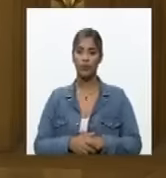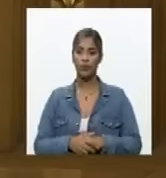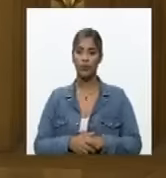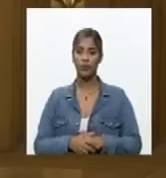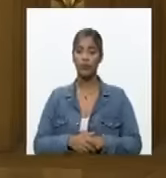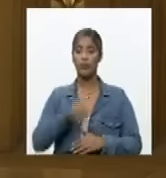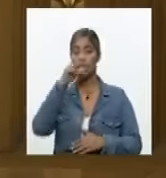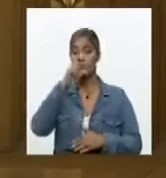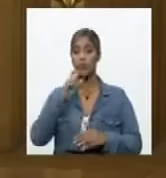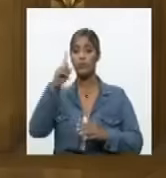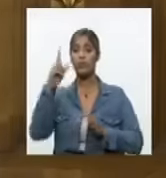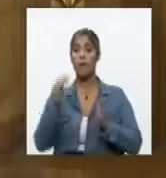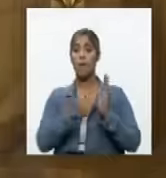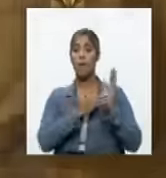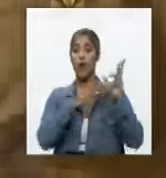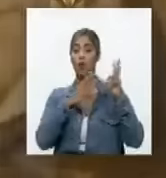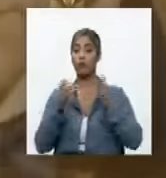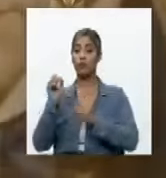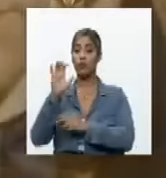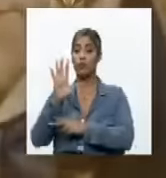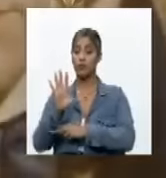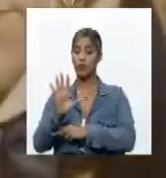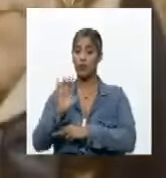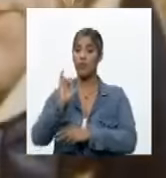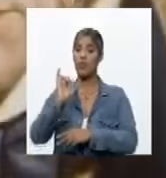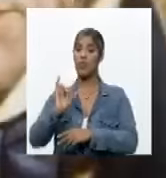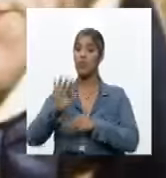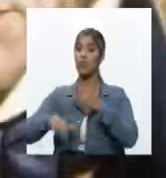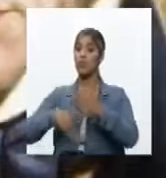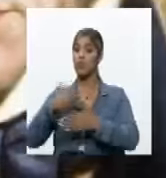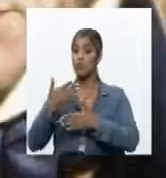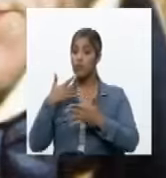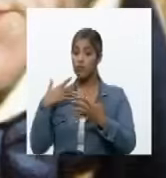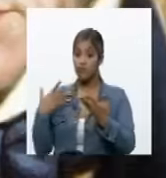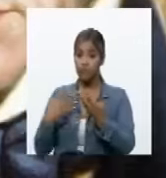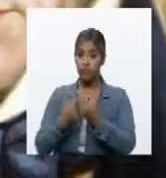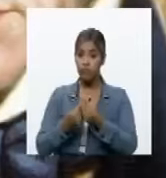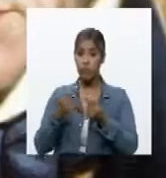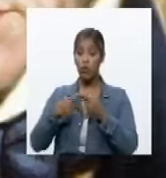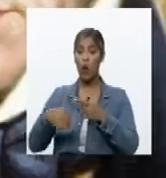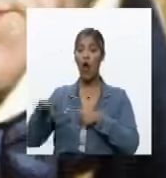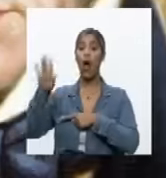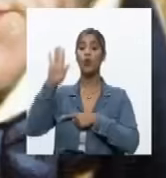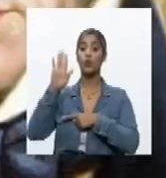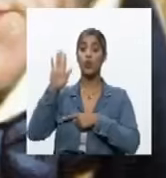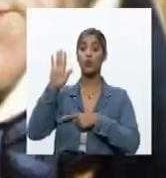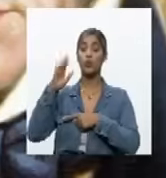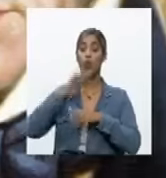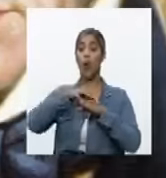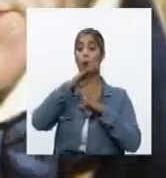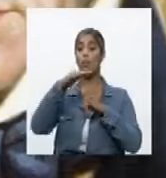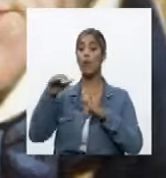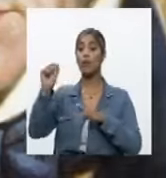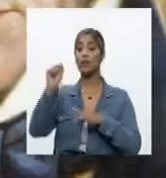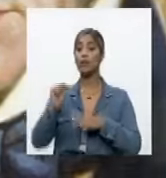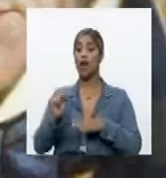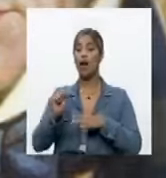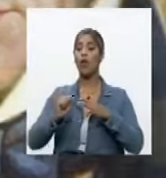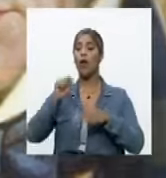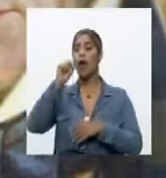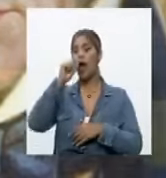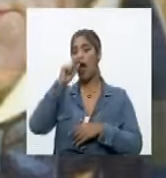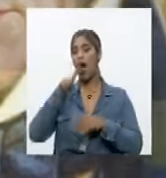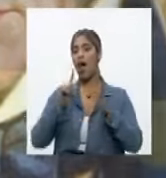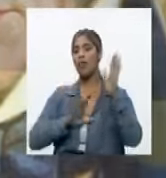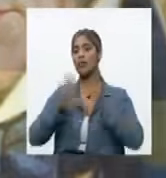en 1805 y lo acompaña en el juramento del Monte Sacro, el del 15 de agosto.